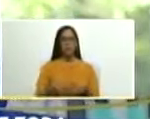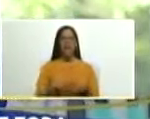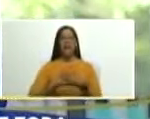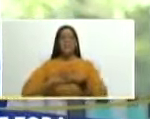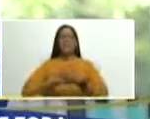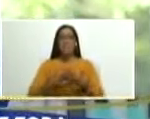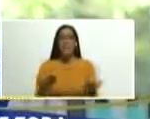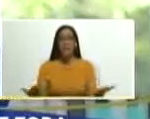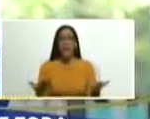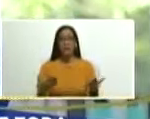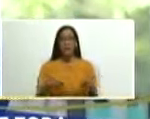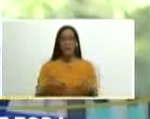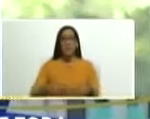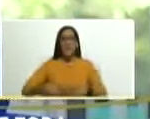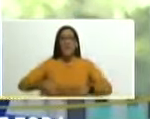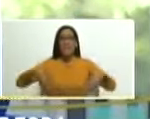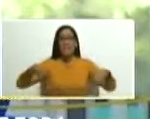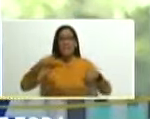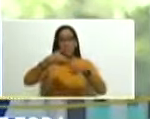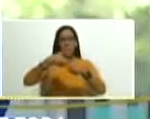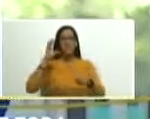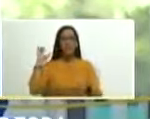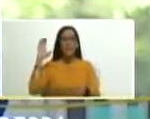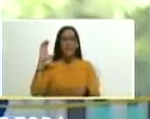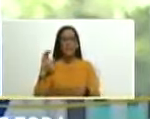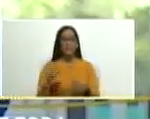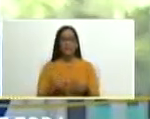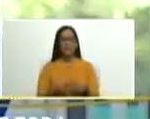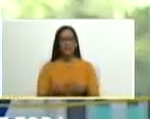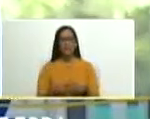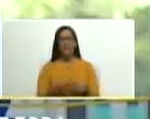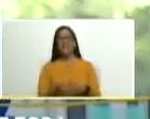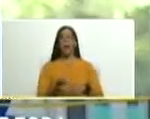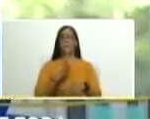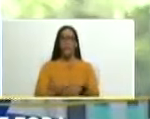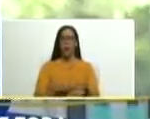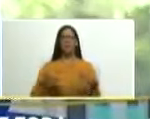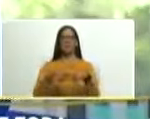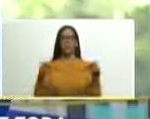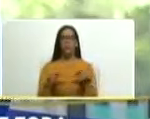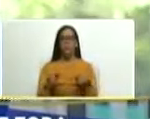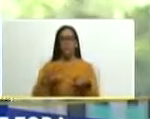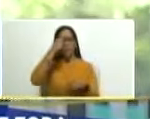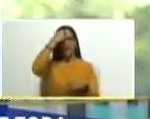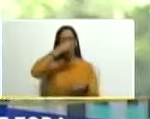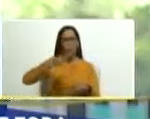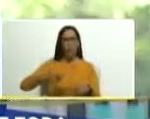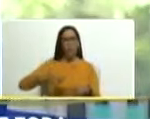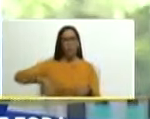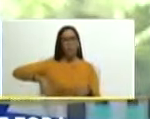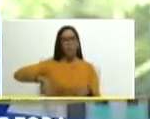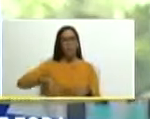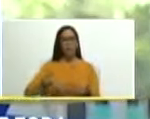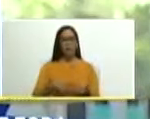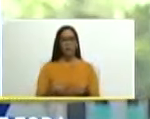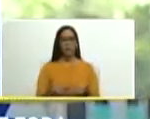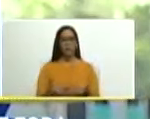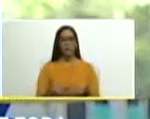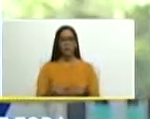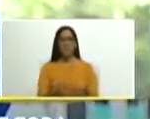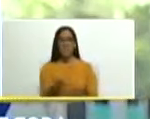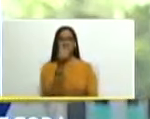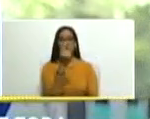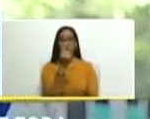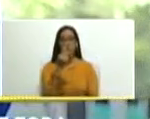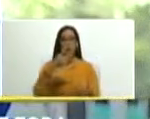las riquezas petroleras del país en las peores condiciones para el pueblo de Guyana. No le llega ni una gota